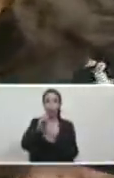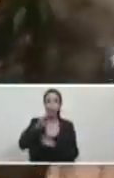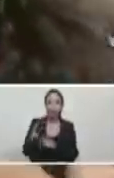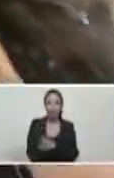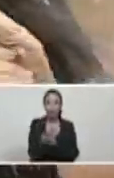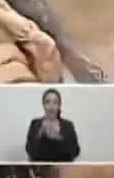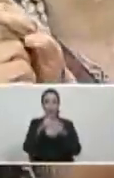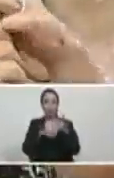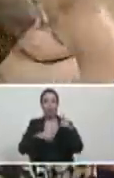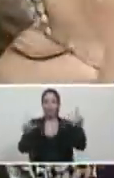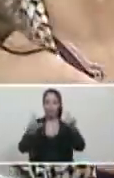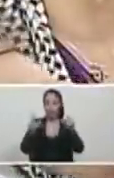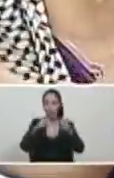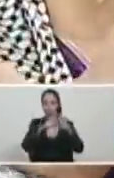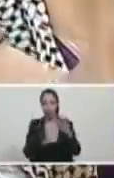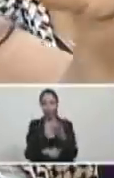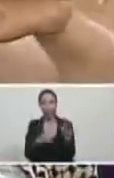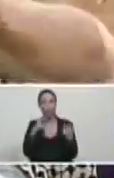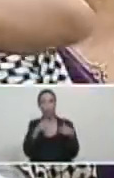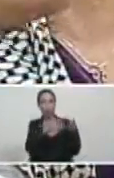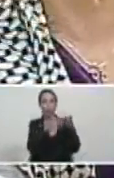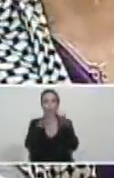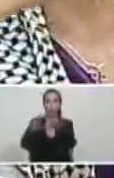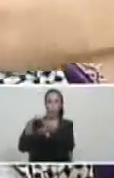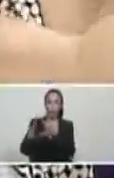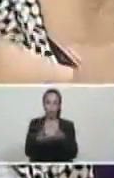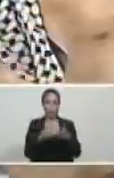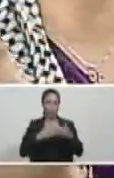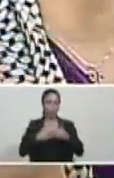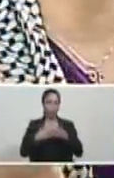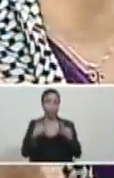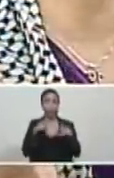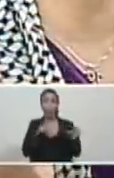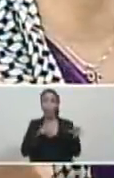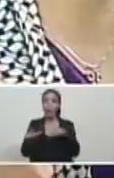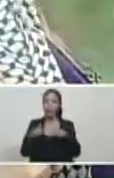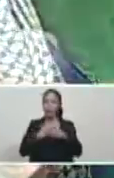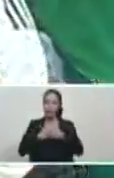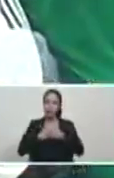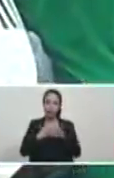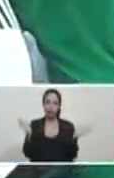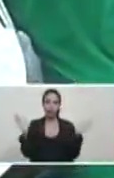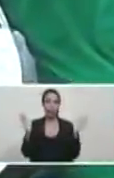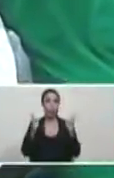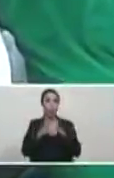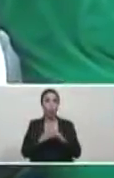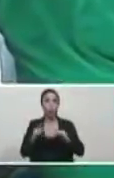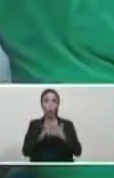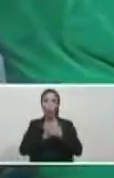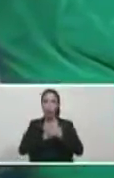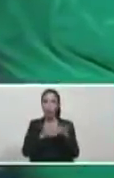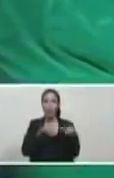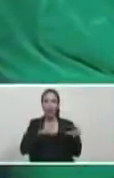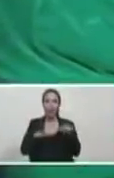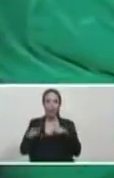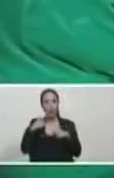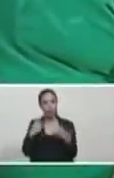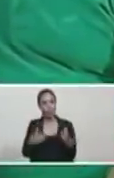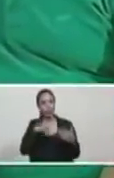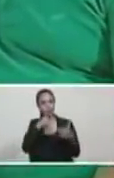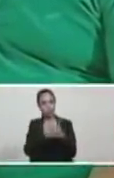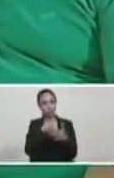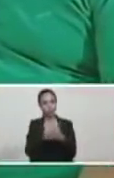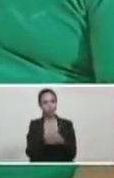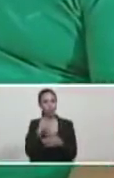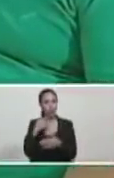nuestros animadores, animadores y los cuatro corazones, estamos listos para usar nuestras armas de construcción